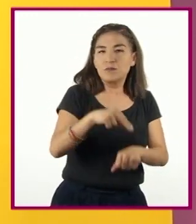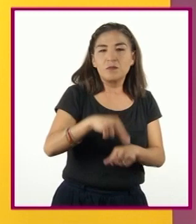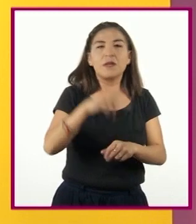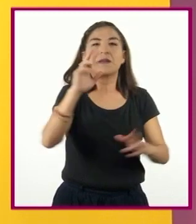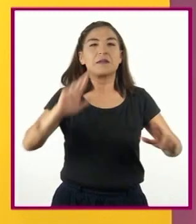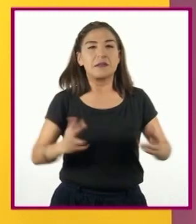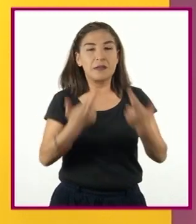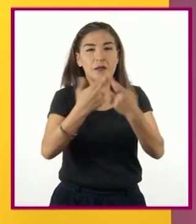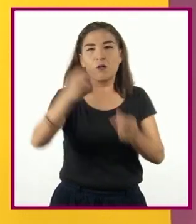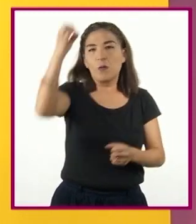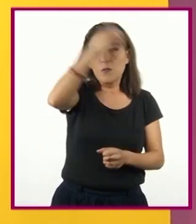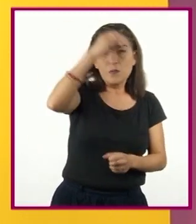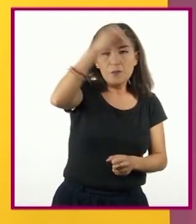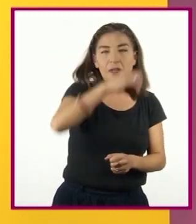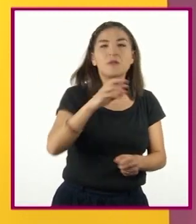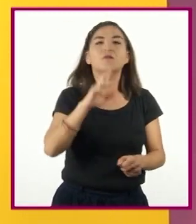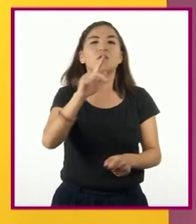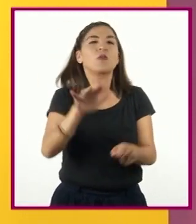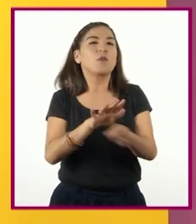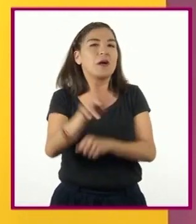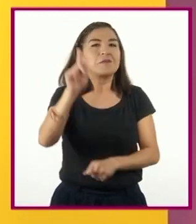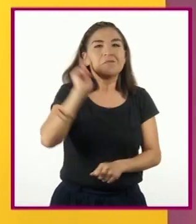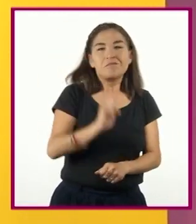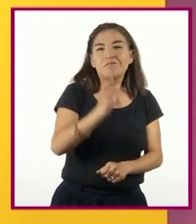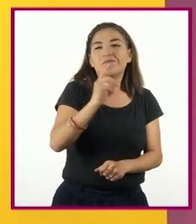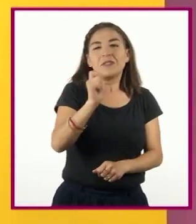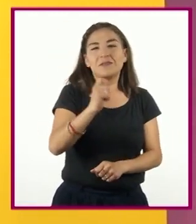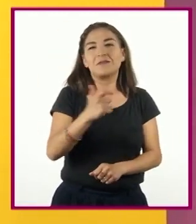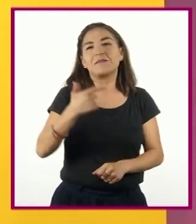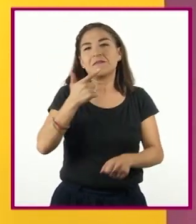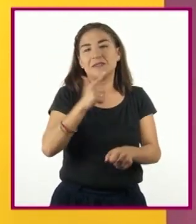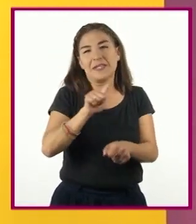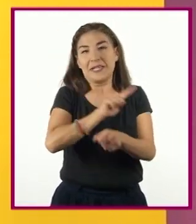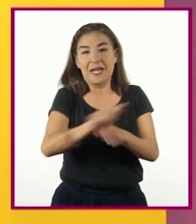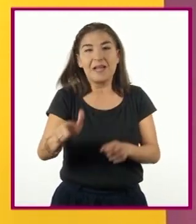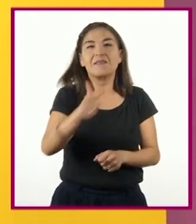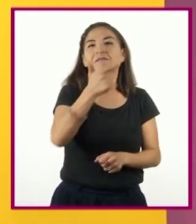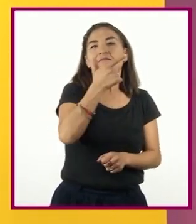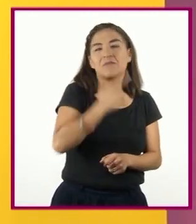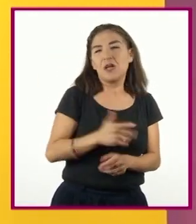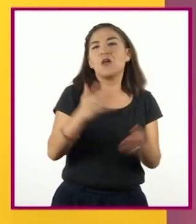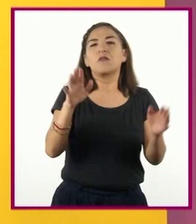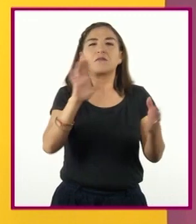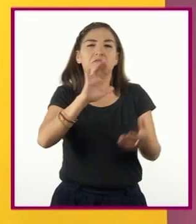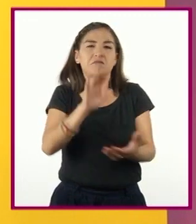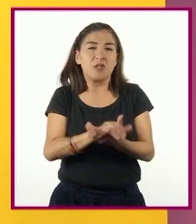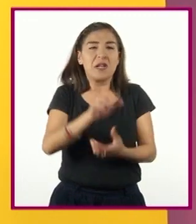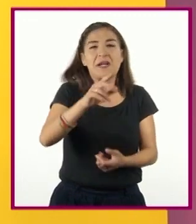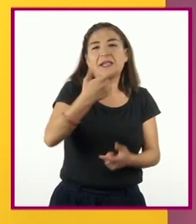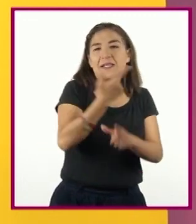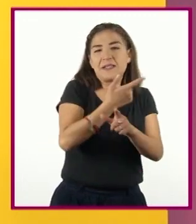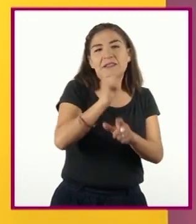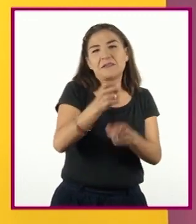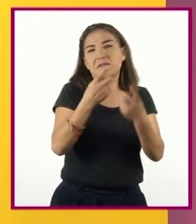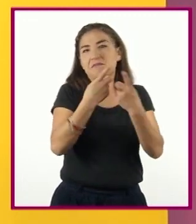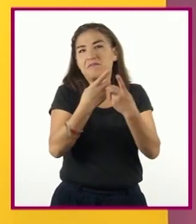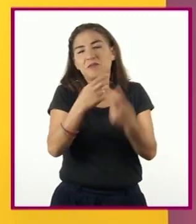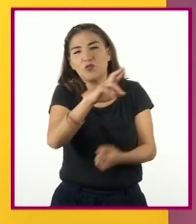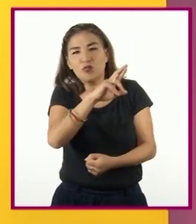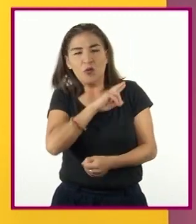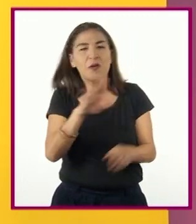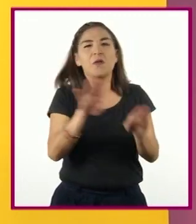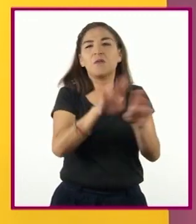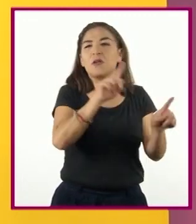religión, opiniones, preferencias sexuales, estado civil o cualquier otra que atente contra la dignidad humana